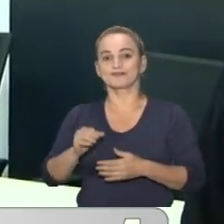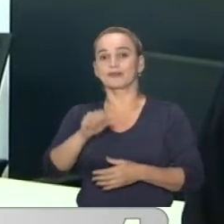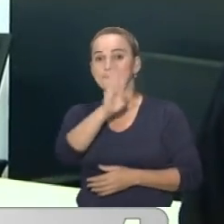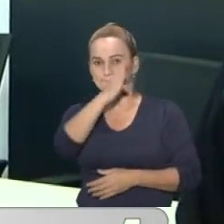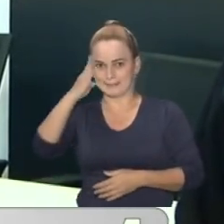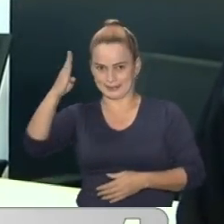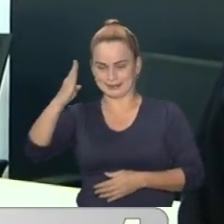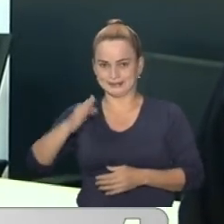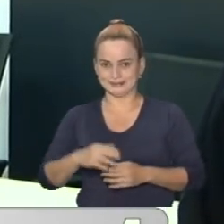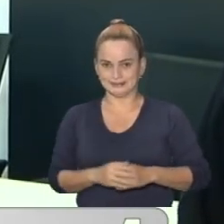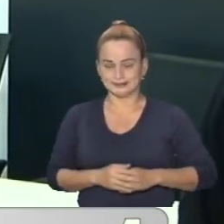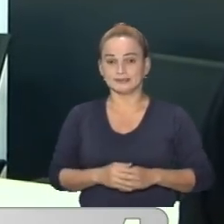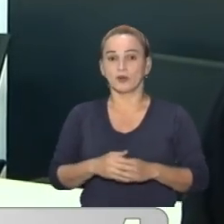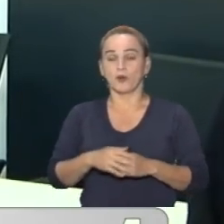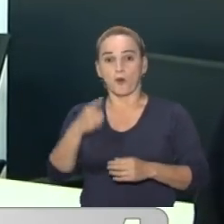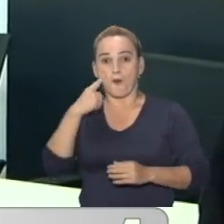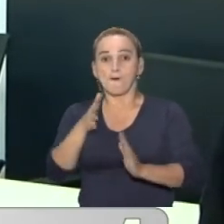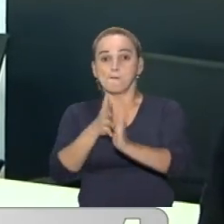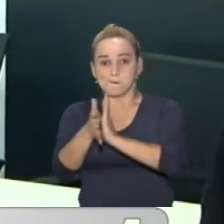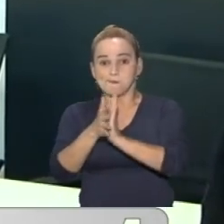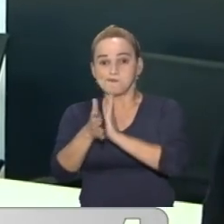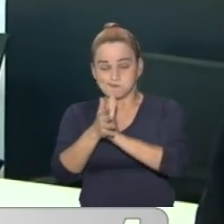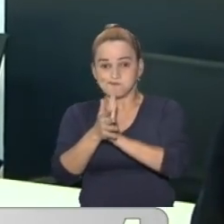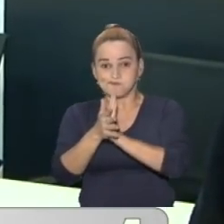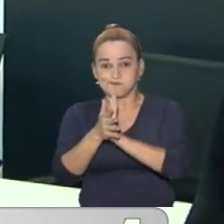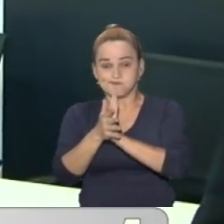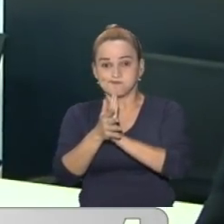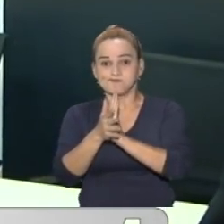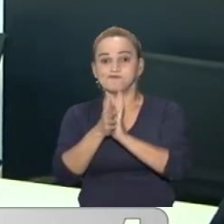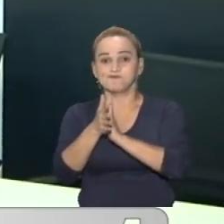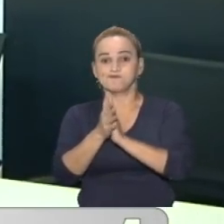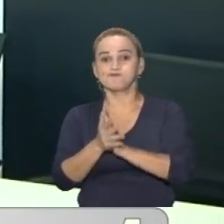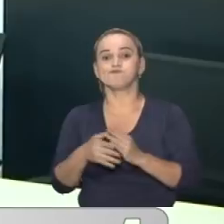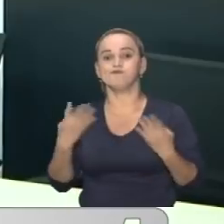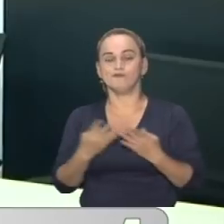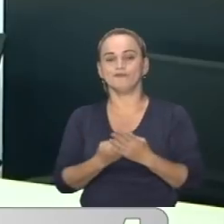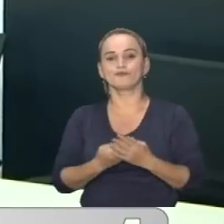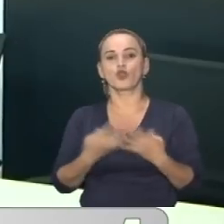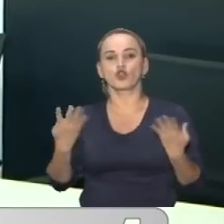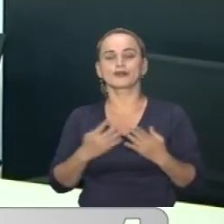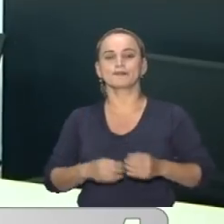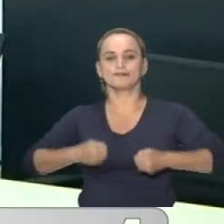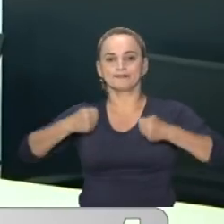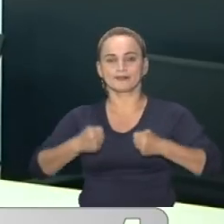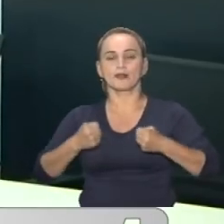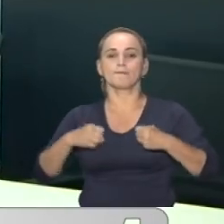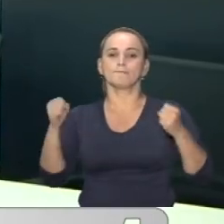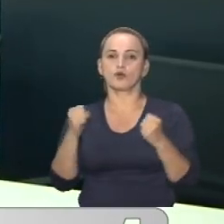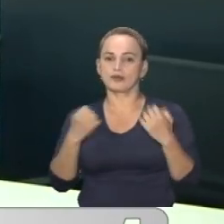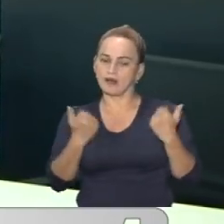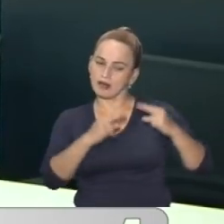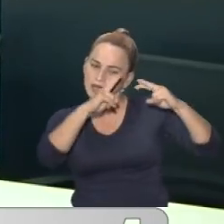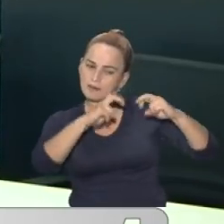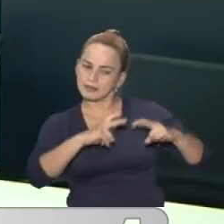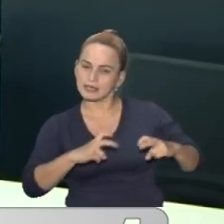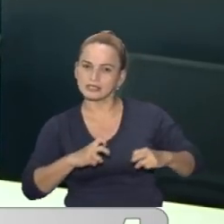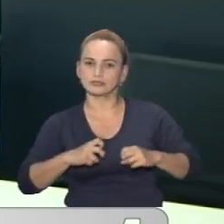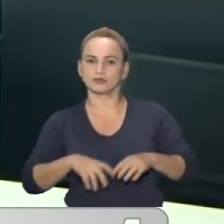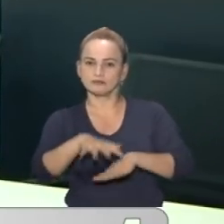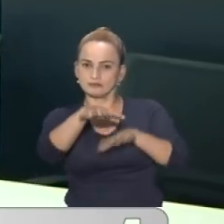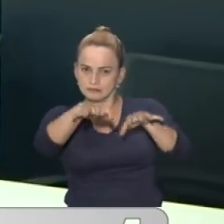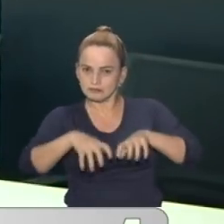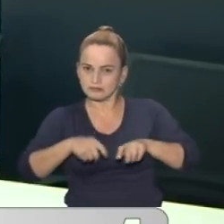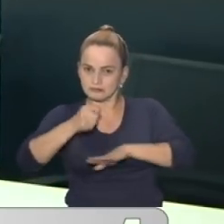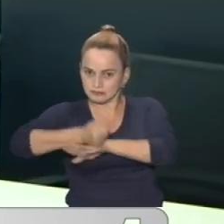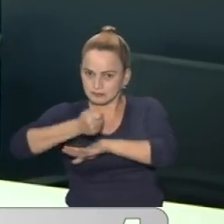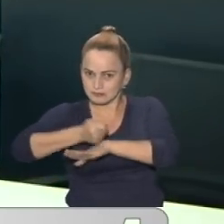del país. Se conoció que el Negro Bert permanecerá en la ciudad de Bogotá mientras adelantan las diferentes audiencias concentradas.